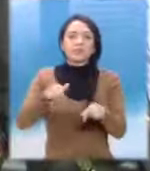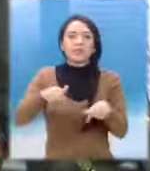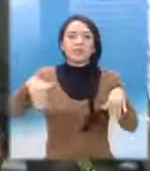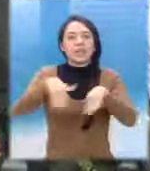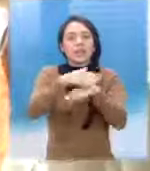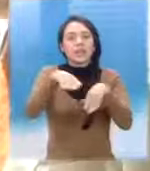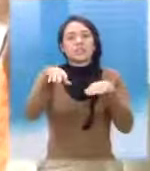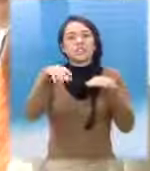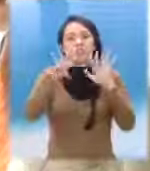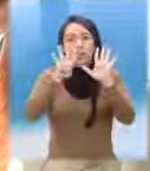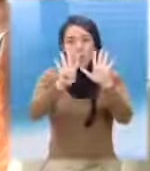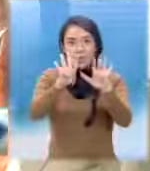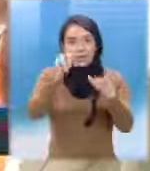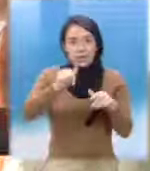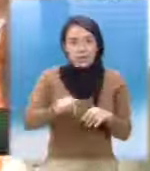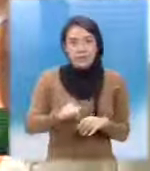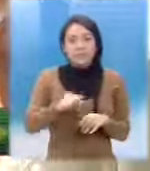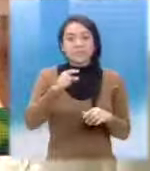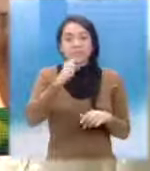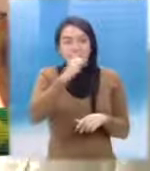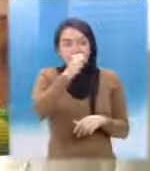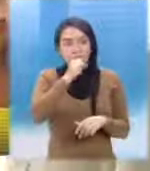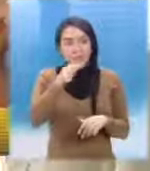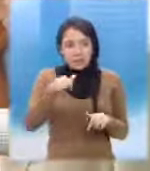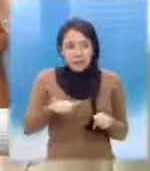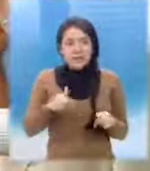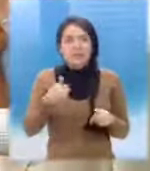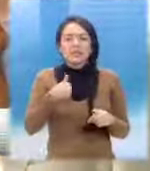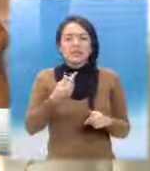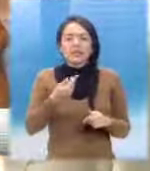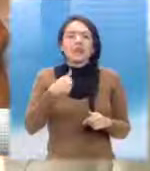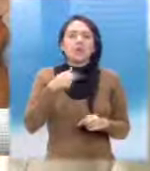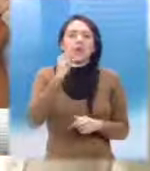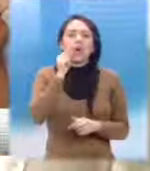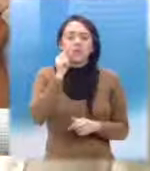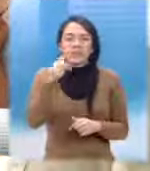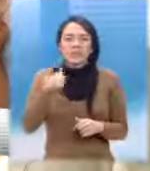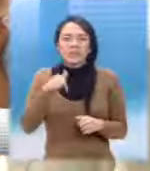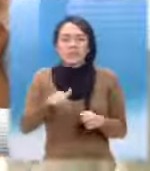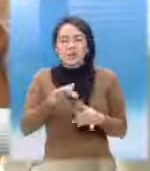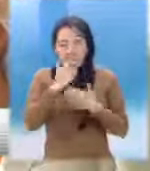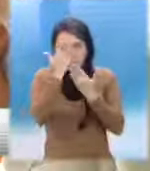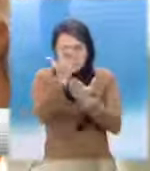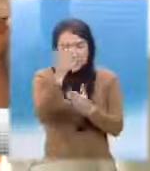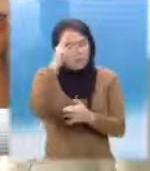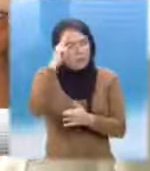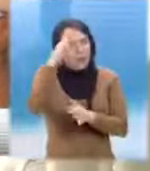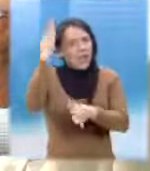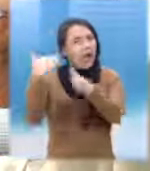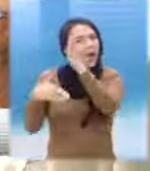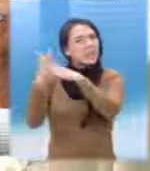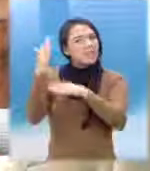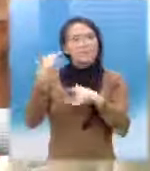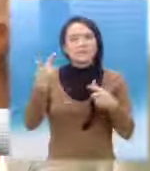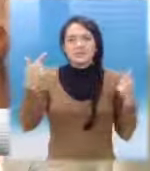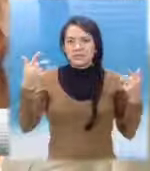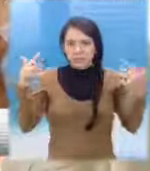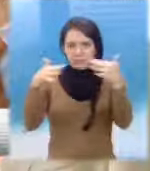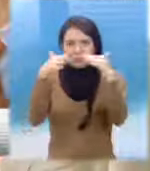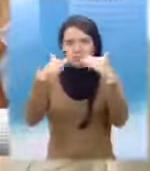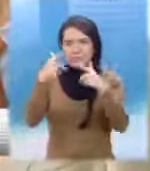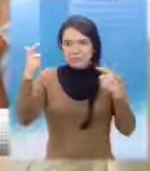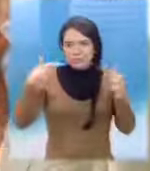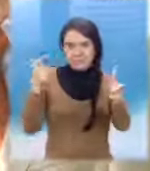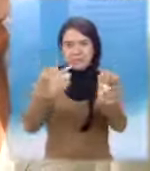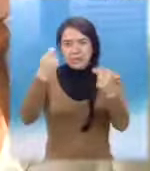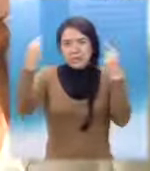el país azteca. En esta conmemoración rendimos homenaje también a los héroes y líderes del movimiento